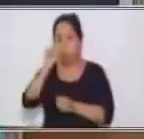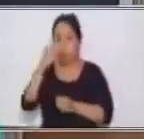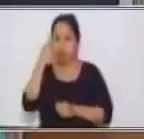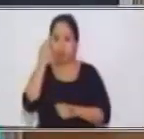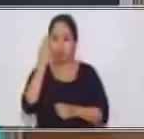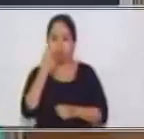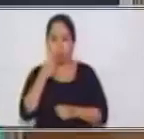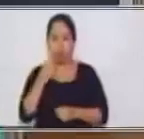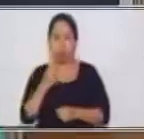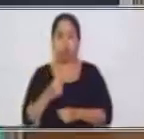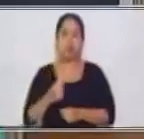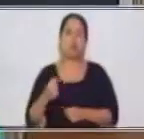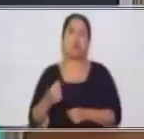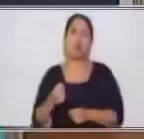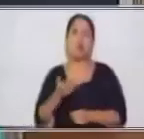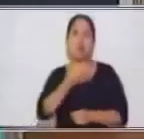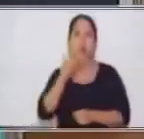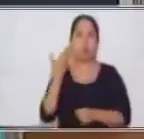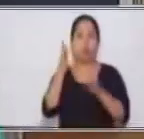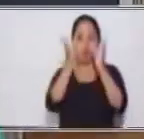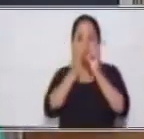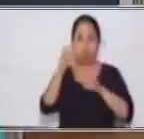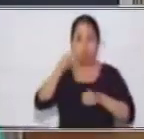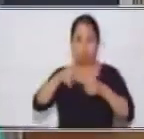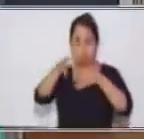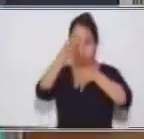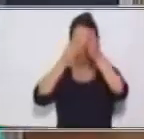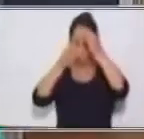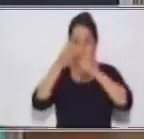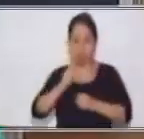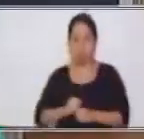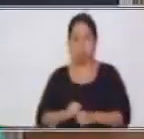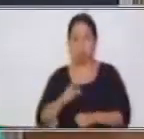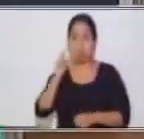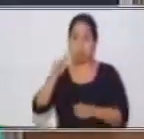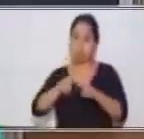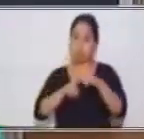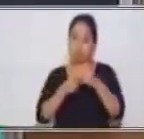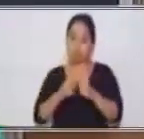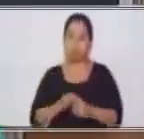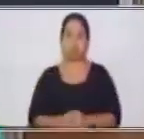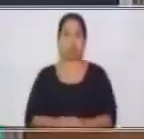comprender de una mejor manera lo que has aprendido aquí. Entonces, de esa manera iniciamos.